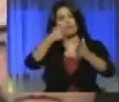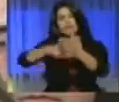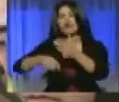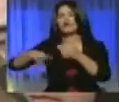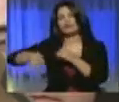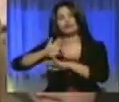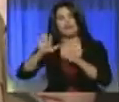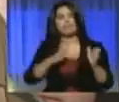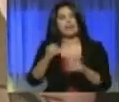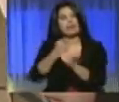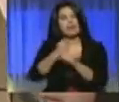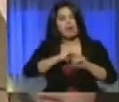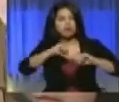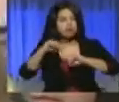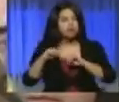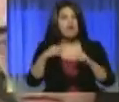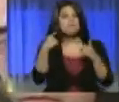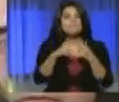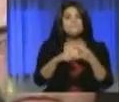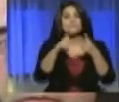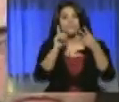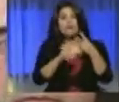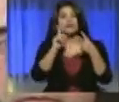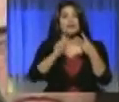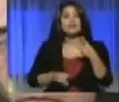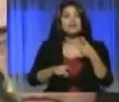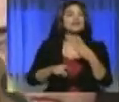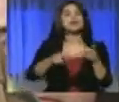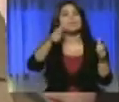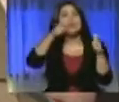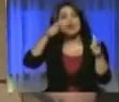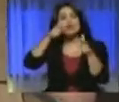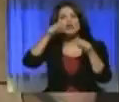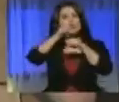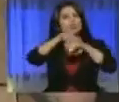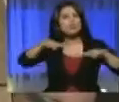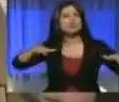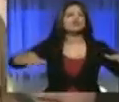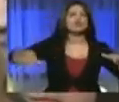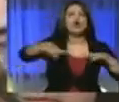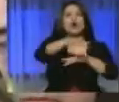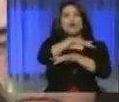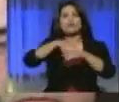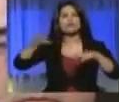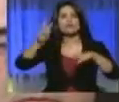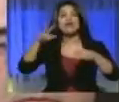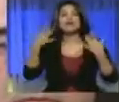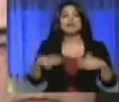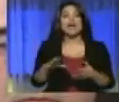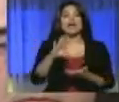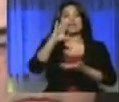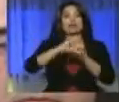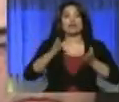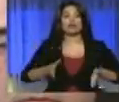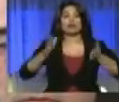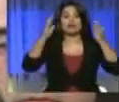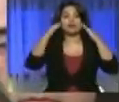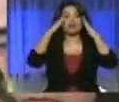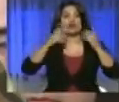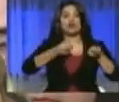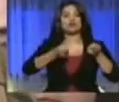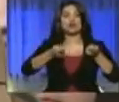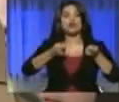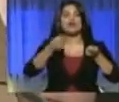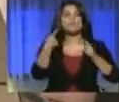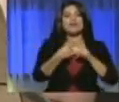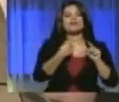también reordenar todo el despliegue y el monitoreo que vamos a hacer desde el centro de comando y control del BEN